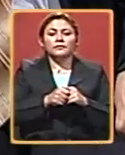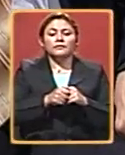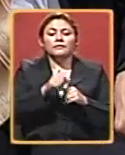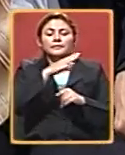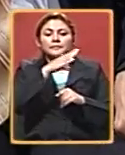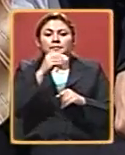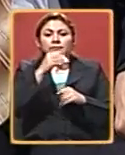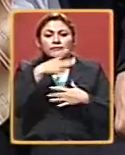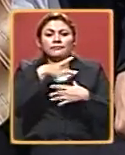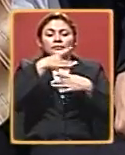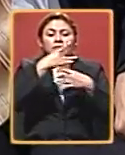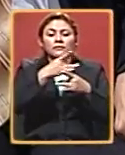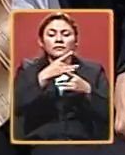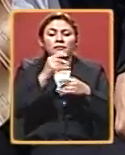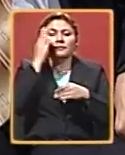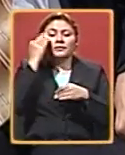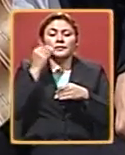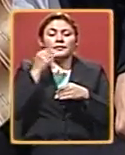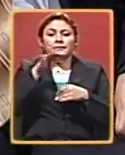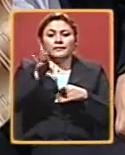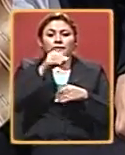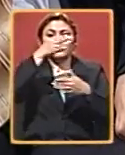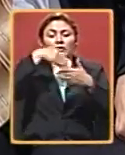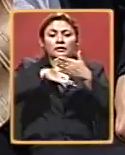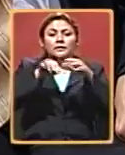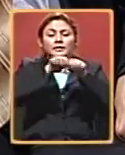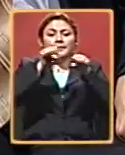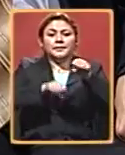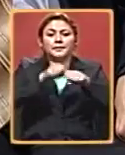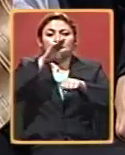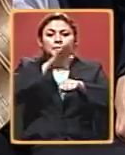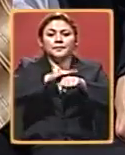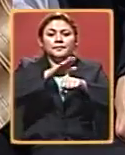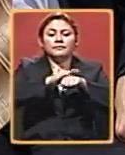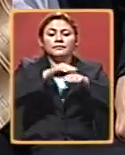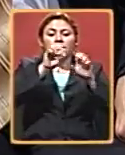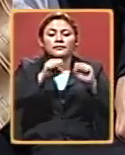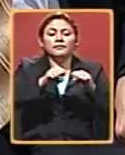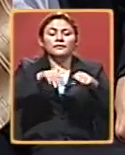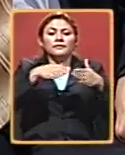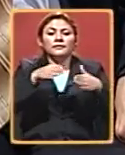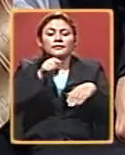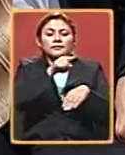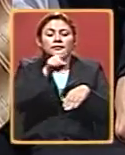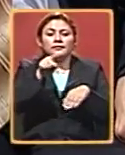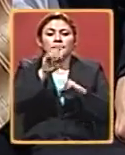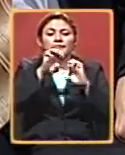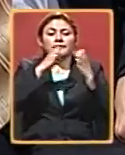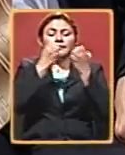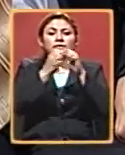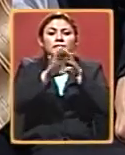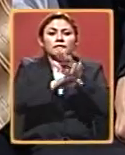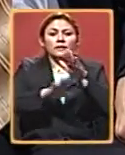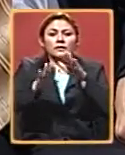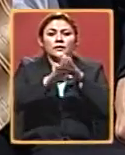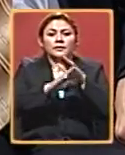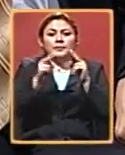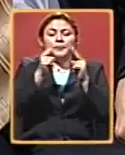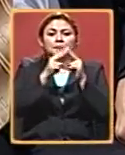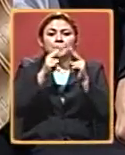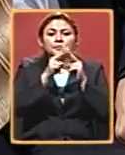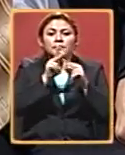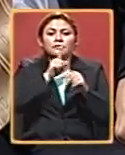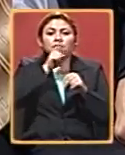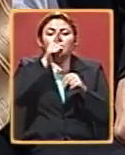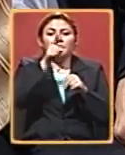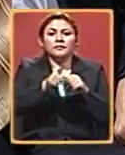Y es muy interesante porque esa vía de entrada al sistema le permite la posibilidad a esos equipos básicos de conocer la realidad